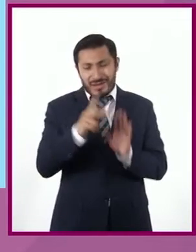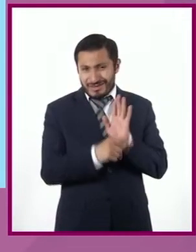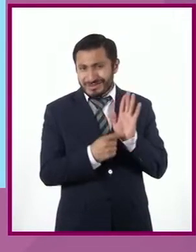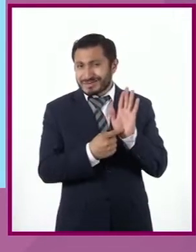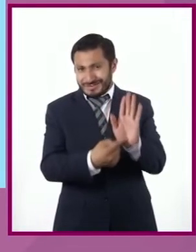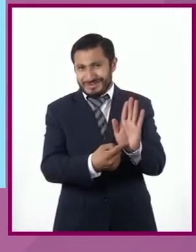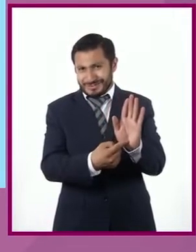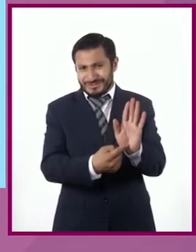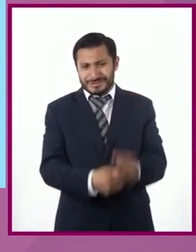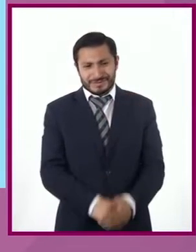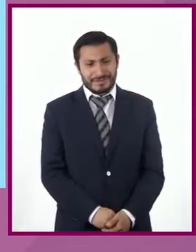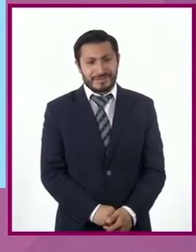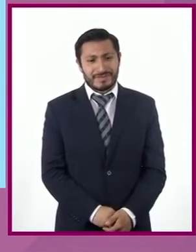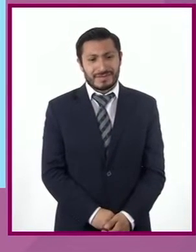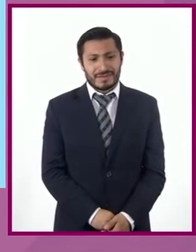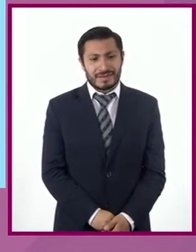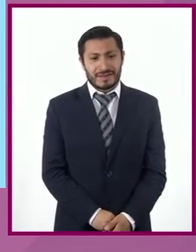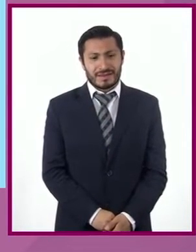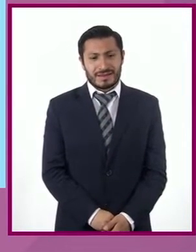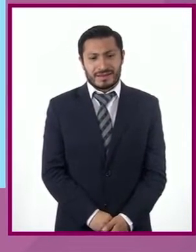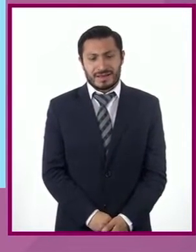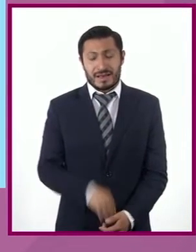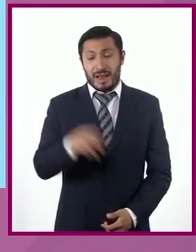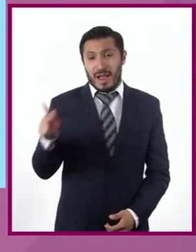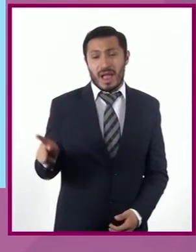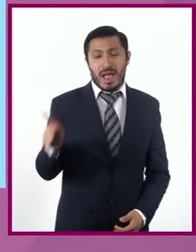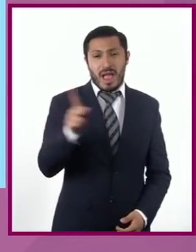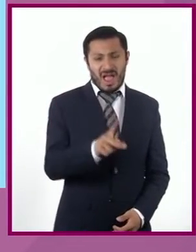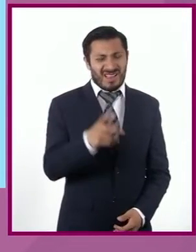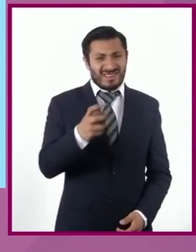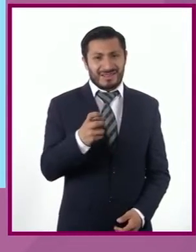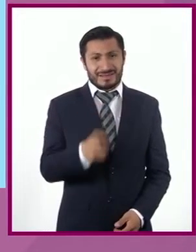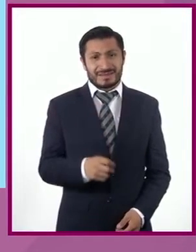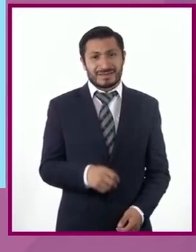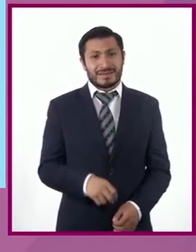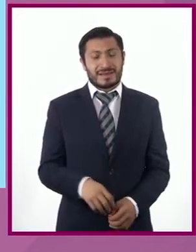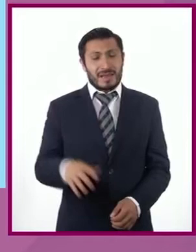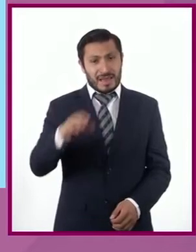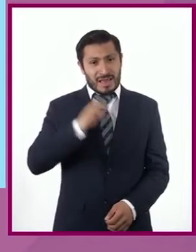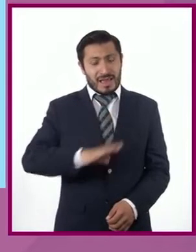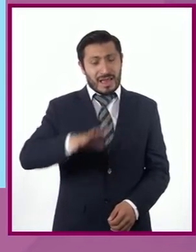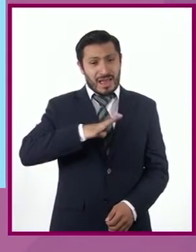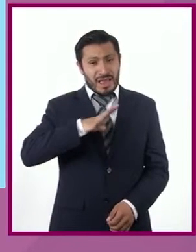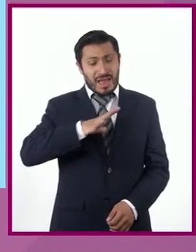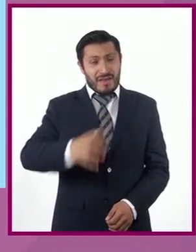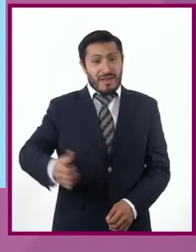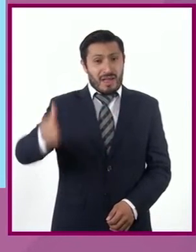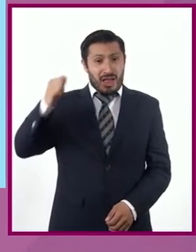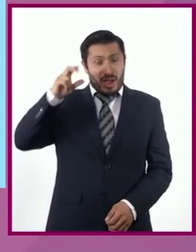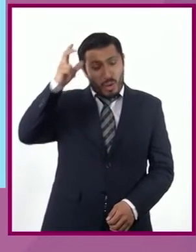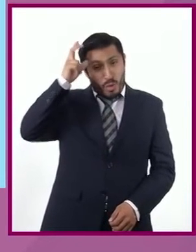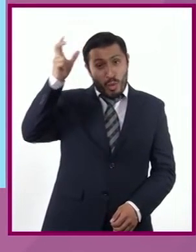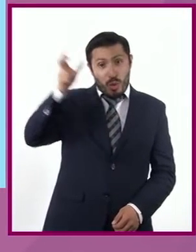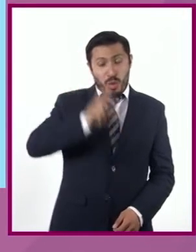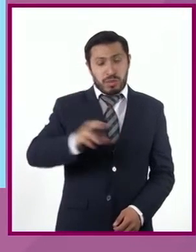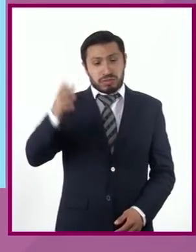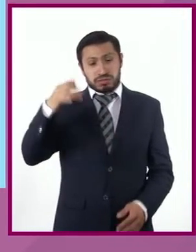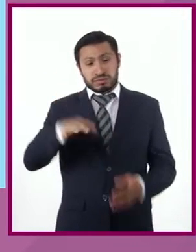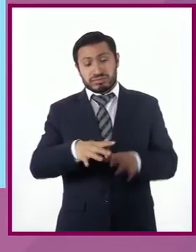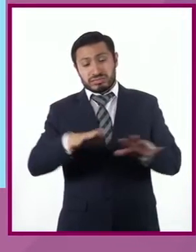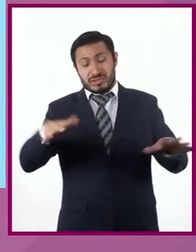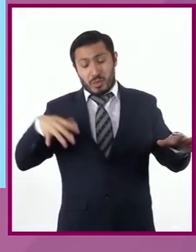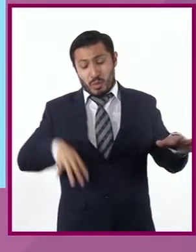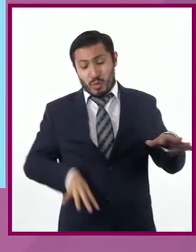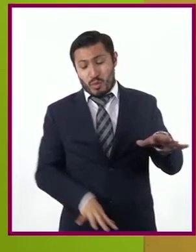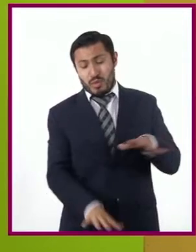aparece en pantalla? Unos similares a este fósil de pez se encontraron en el estado de Hidalgo, debajo del valle de